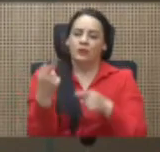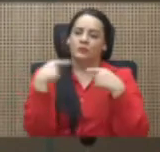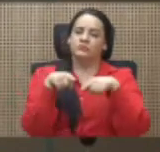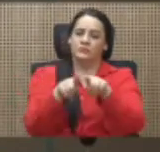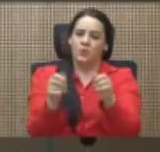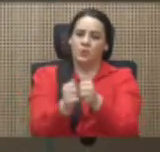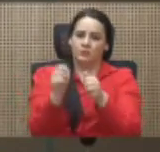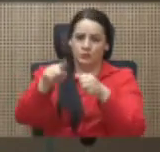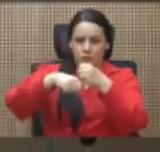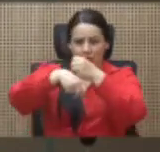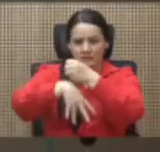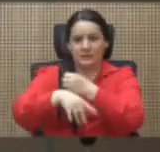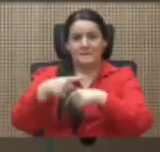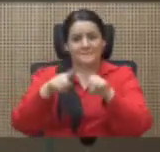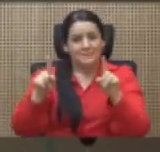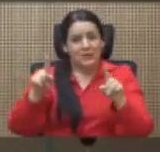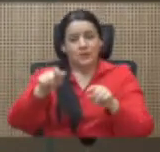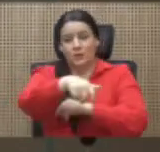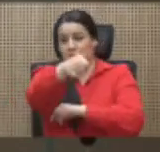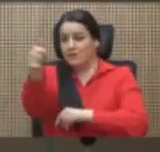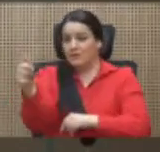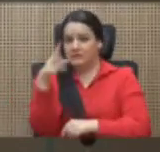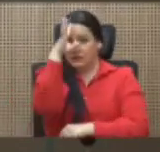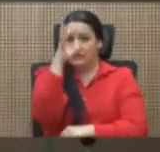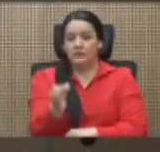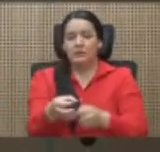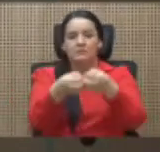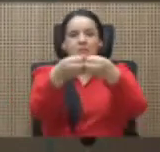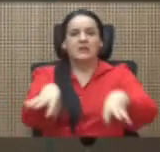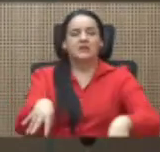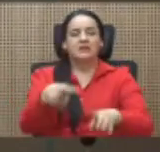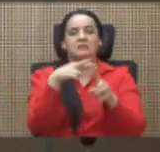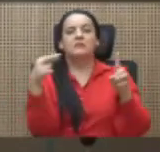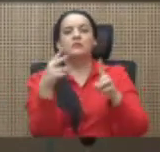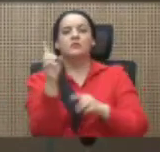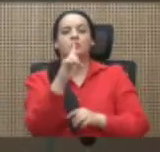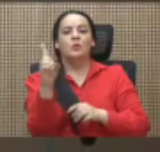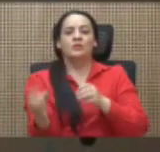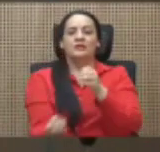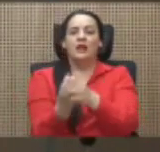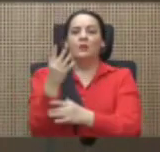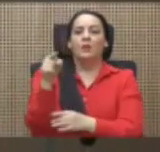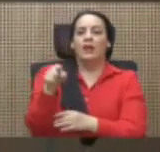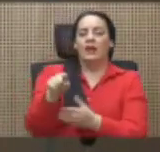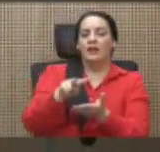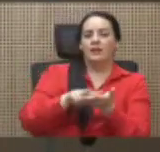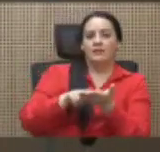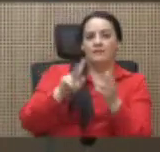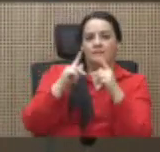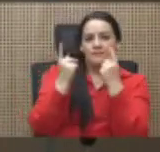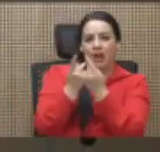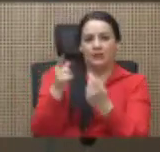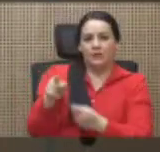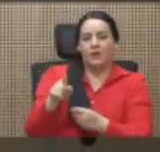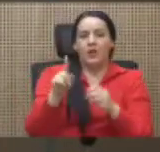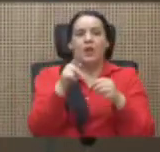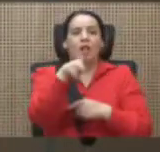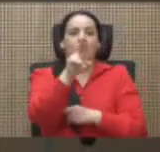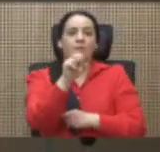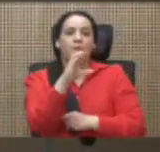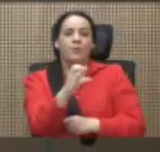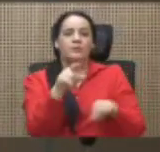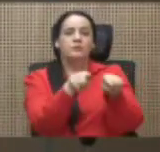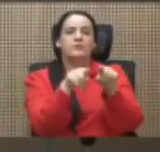con sus raíces, pero los demás creo que están perdiendo de vista de dónde viene ese partido. A la Unidad Social Cristiana, que también jugó un